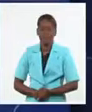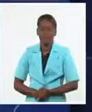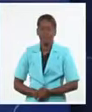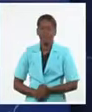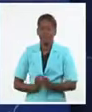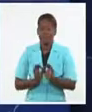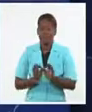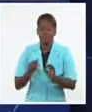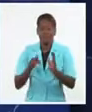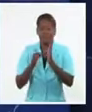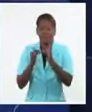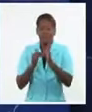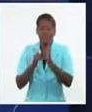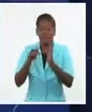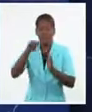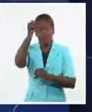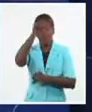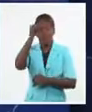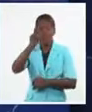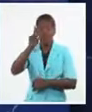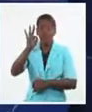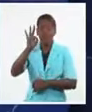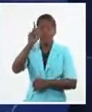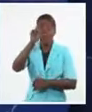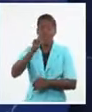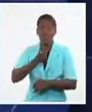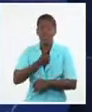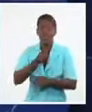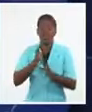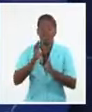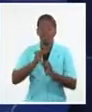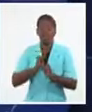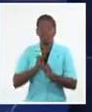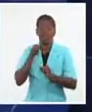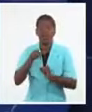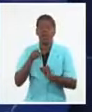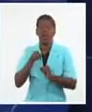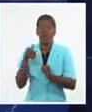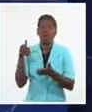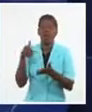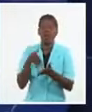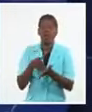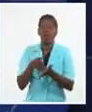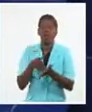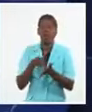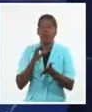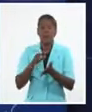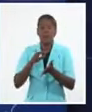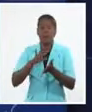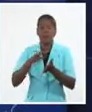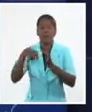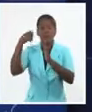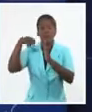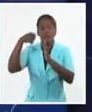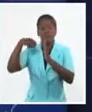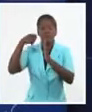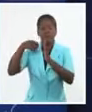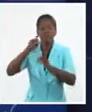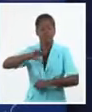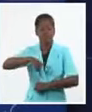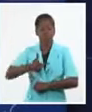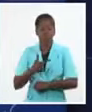Y en esta tarde del domingo 28 de diciembre regresa al estudio nuestra habitual entrevista del segmento cultural.